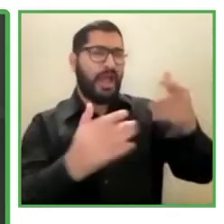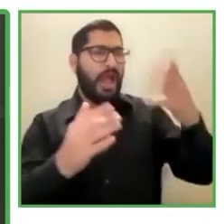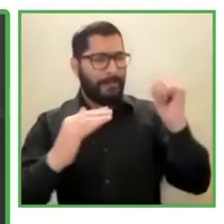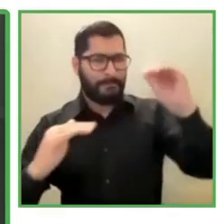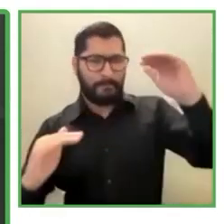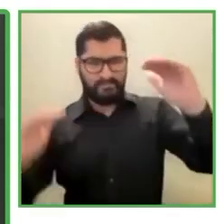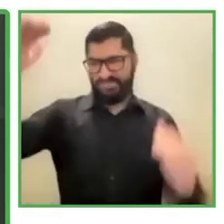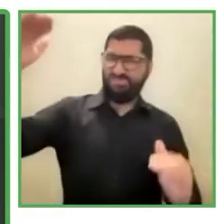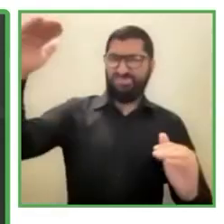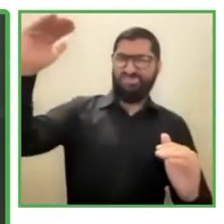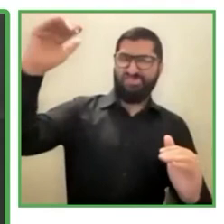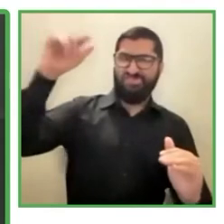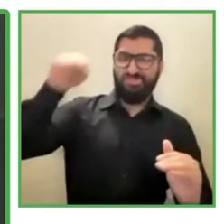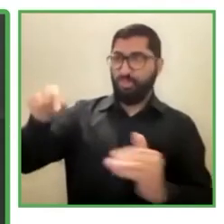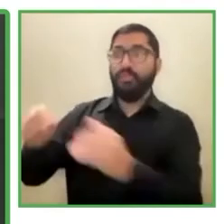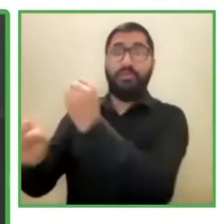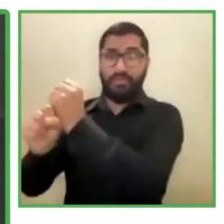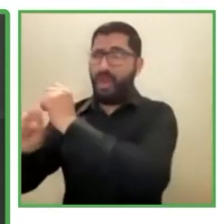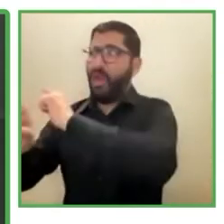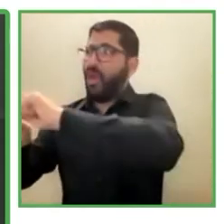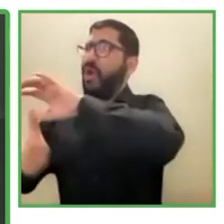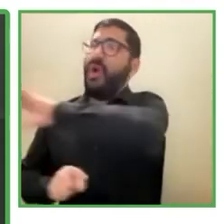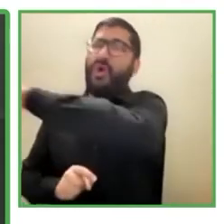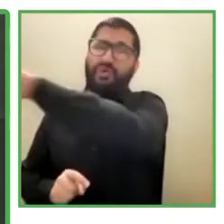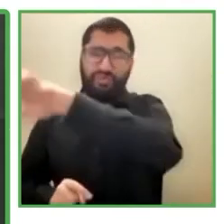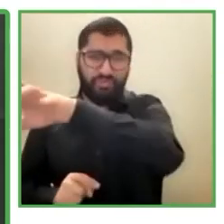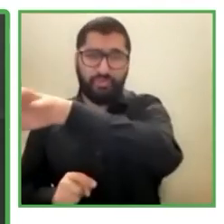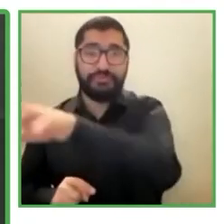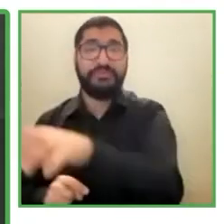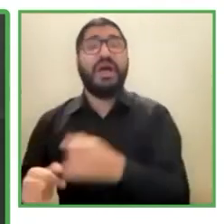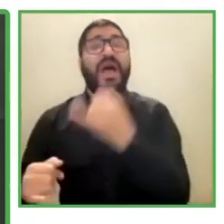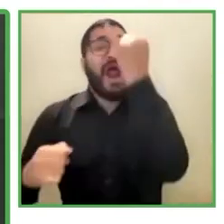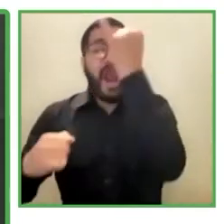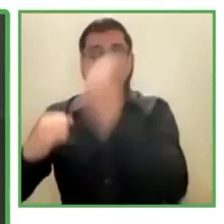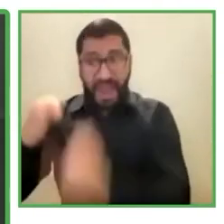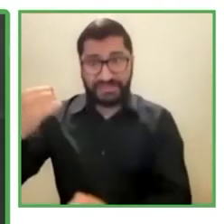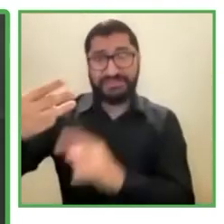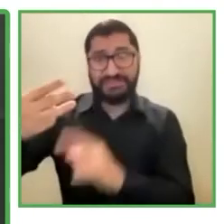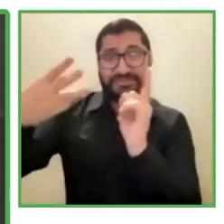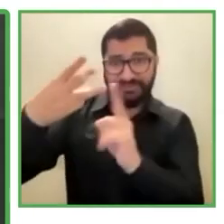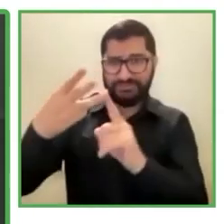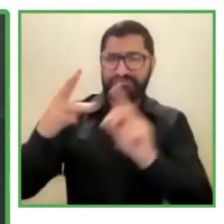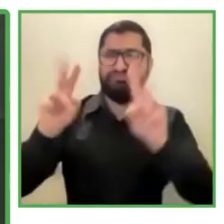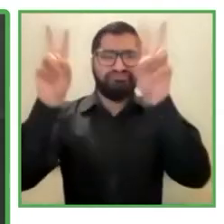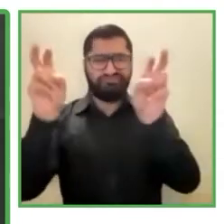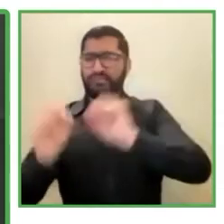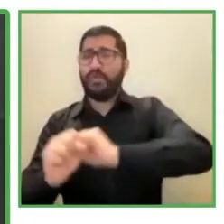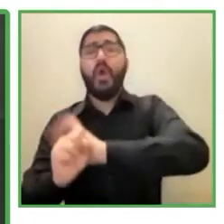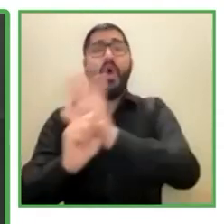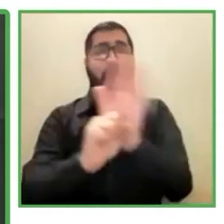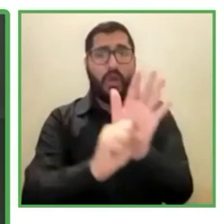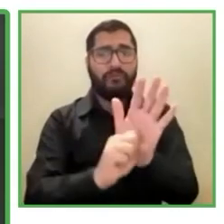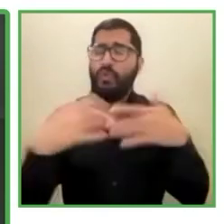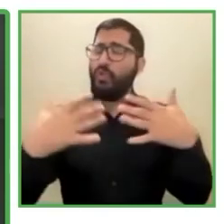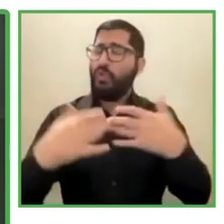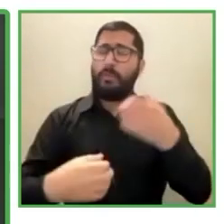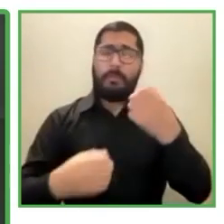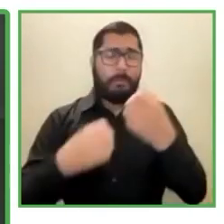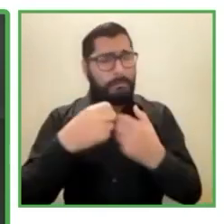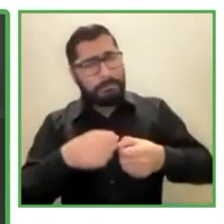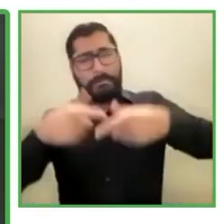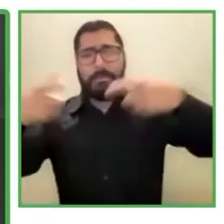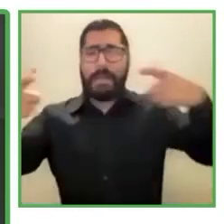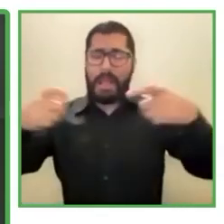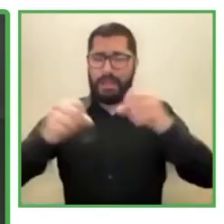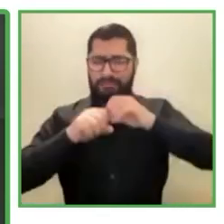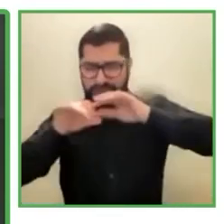es la pandemia por COVID-19, que ha producido la mayor caída del Producto Bruto